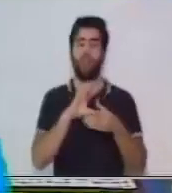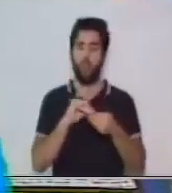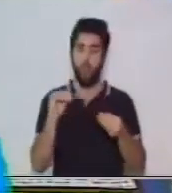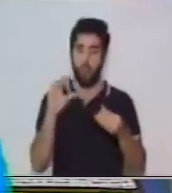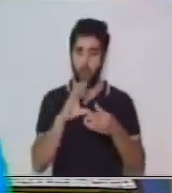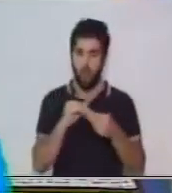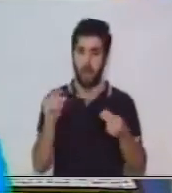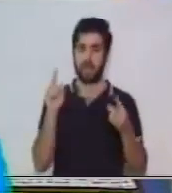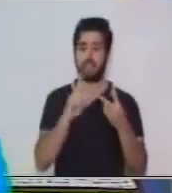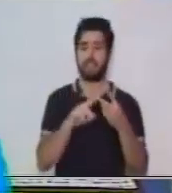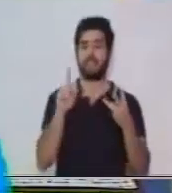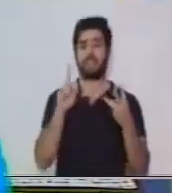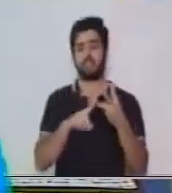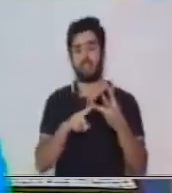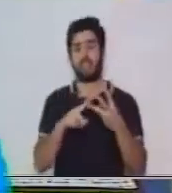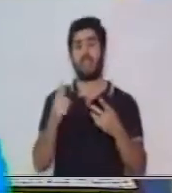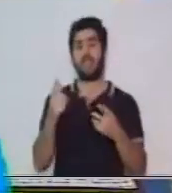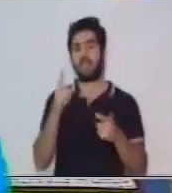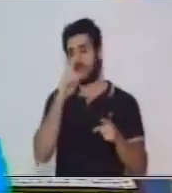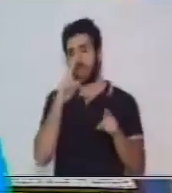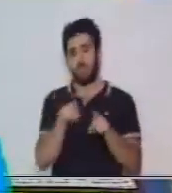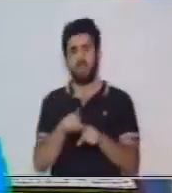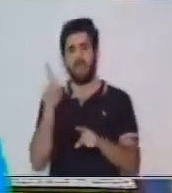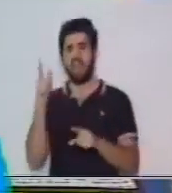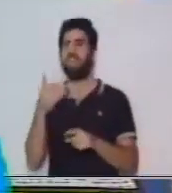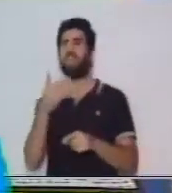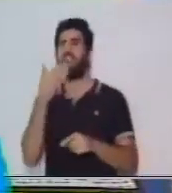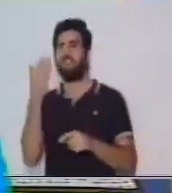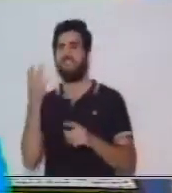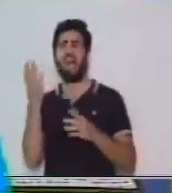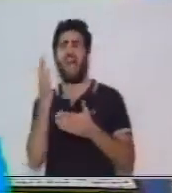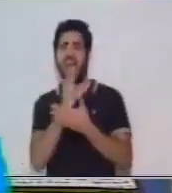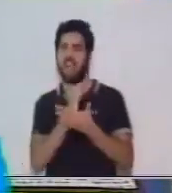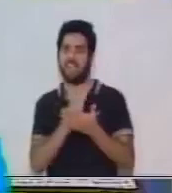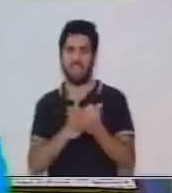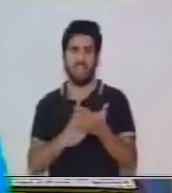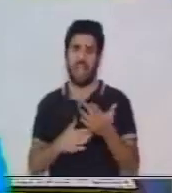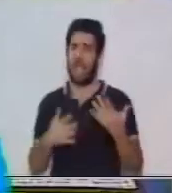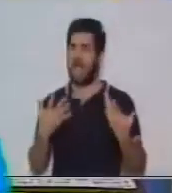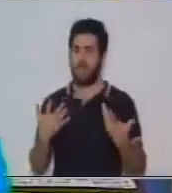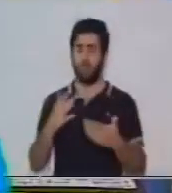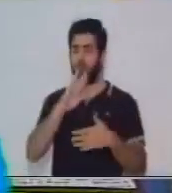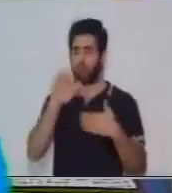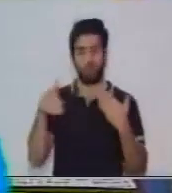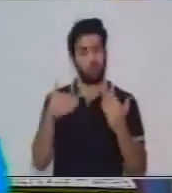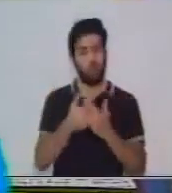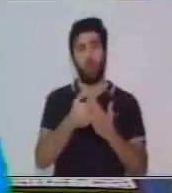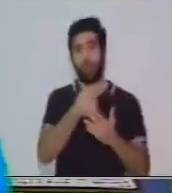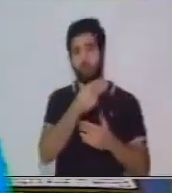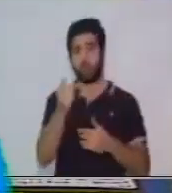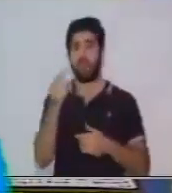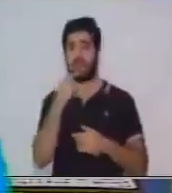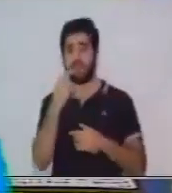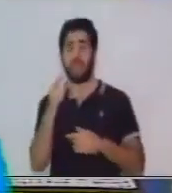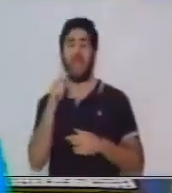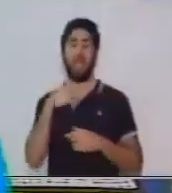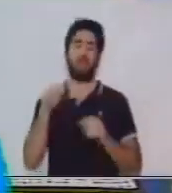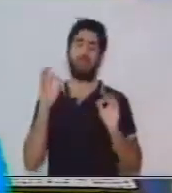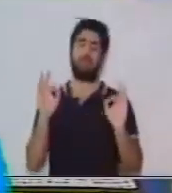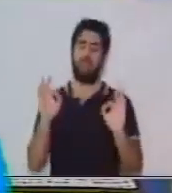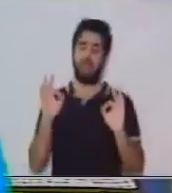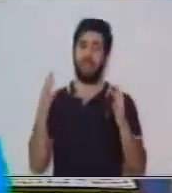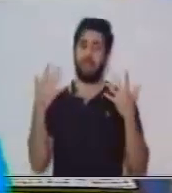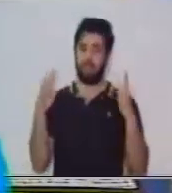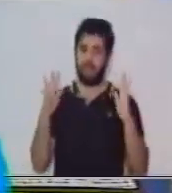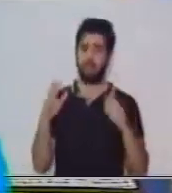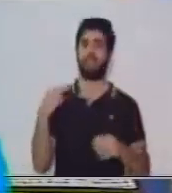Puede ser algo sencillo que haya ocurrido. Perfecto, todo lo que tú estás diciendo está muy bien.